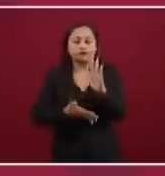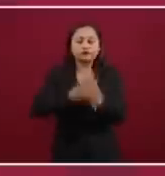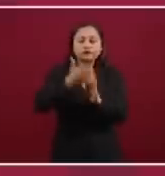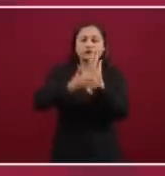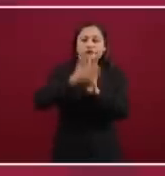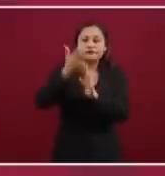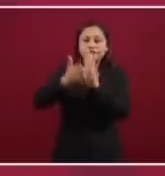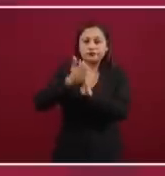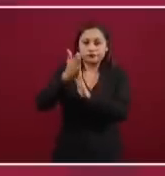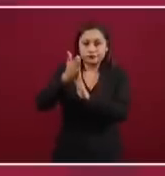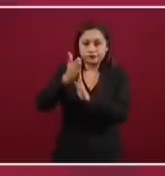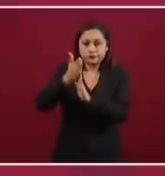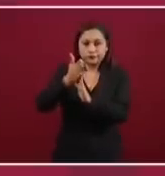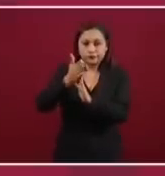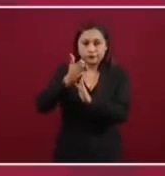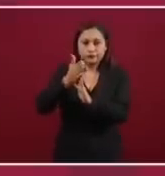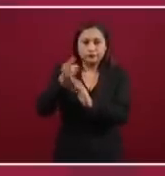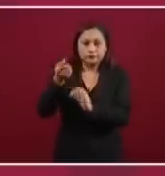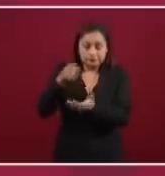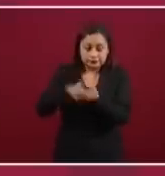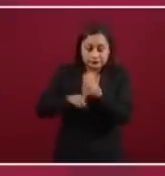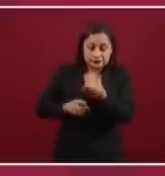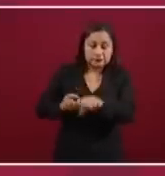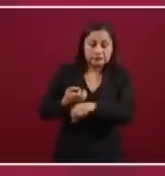para que le aprueben